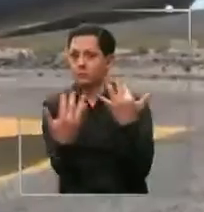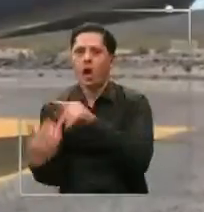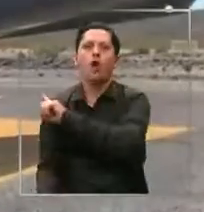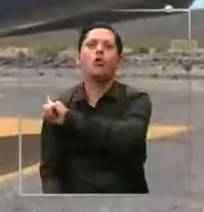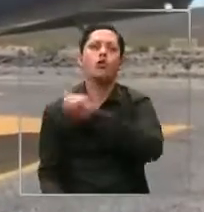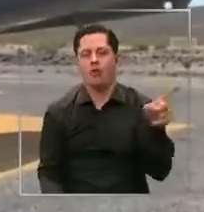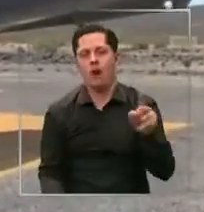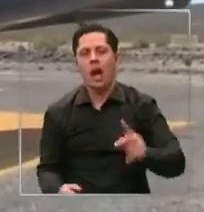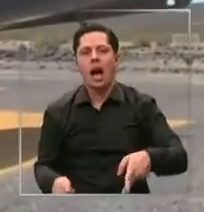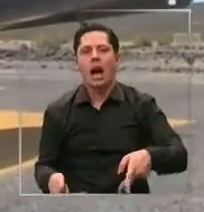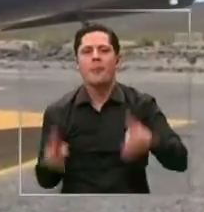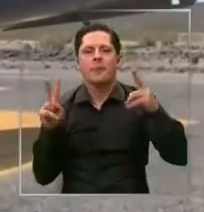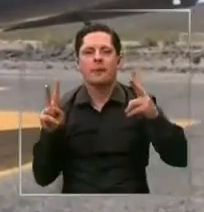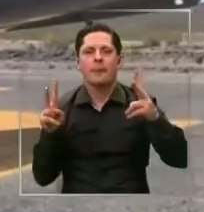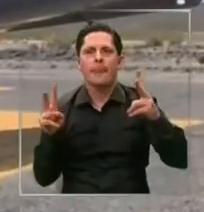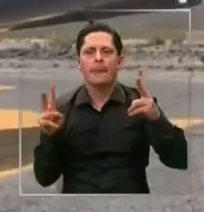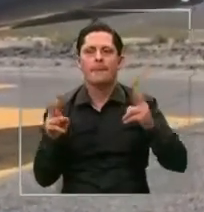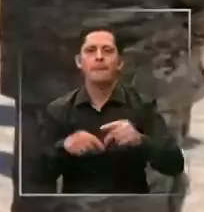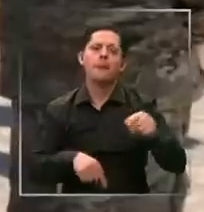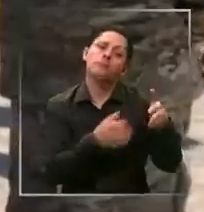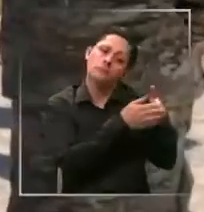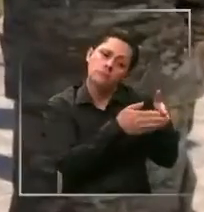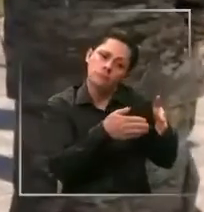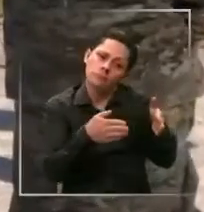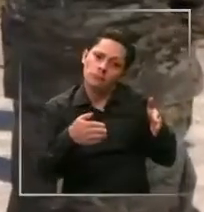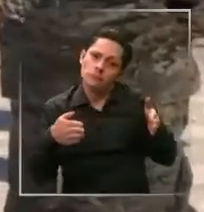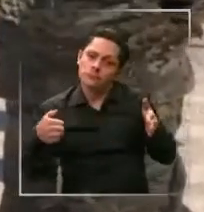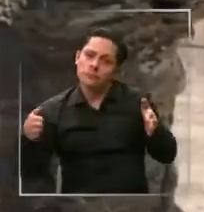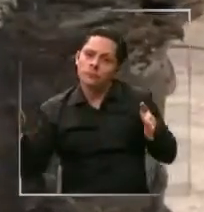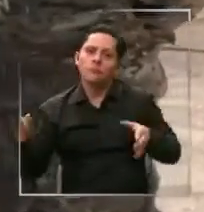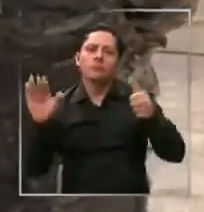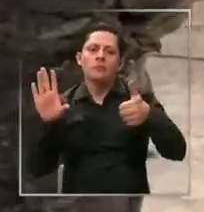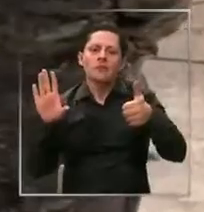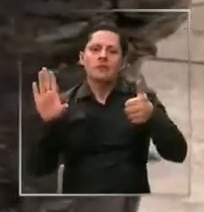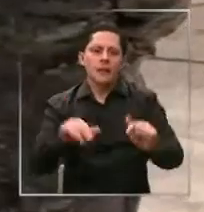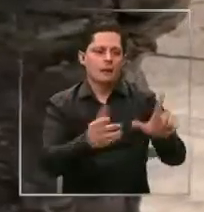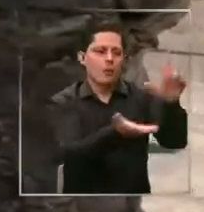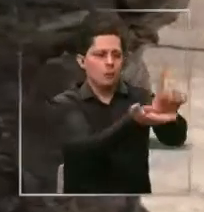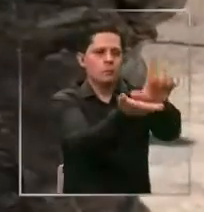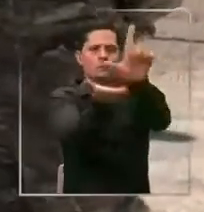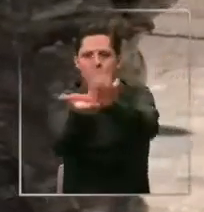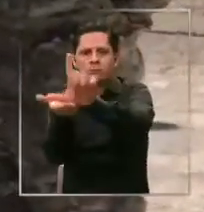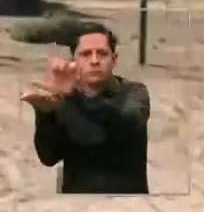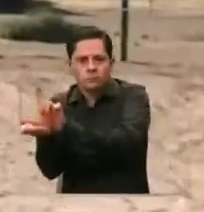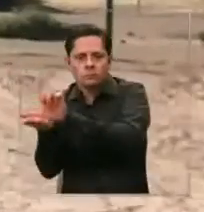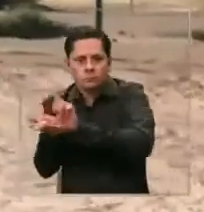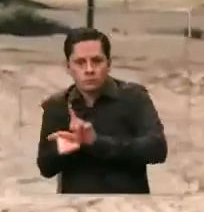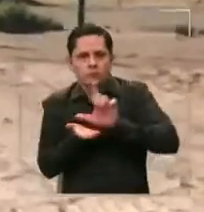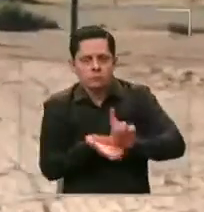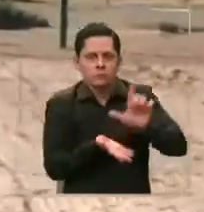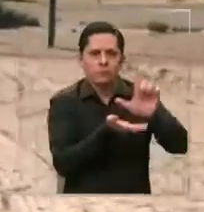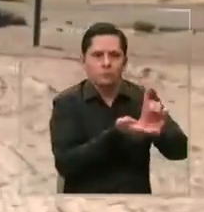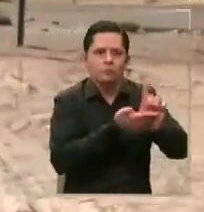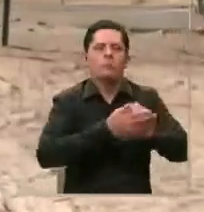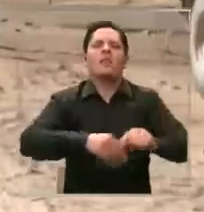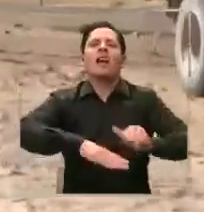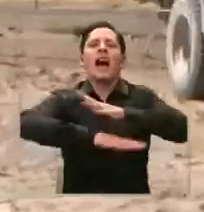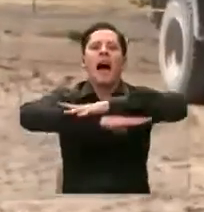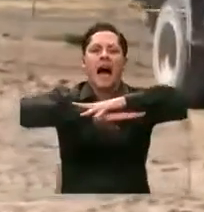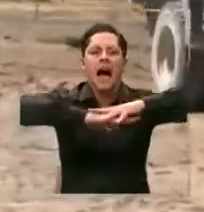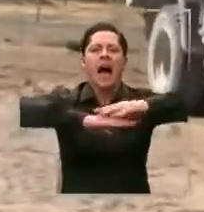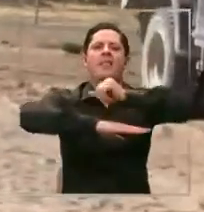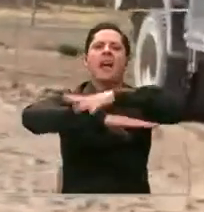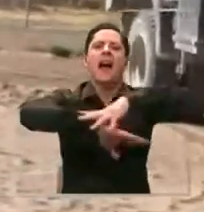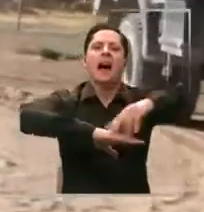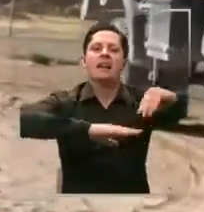autorizados. Se trata de una iniciativa escalable en el tiempo y que partirá con 6 puestos que también se distribuirán en la región de Arica y Parinacota.